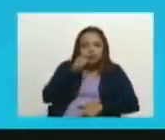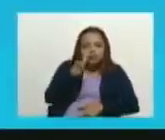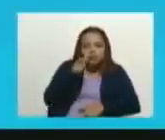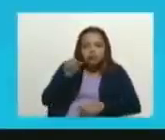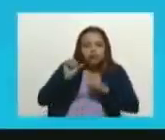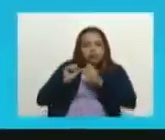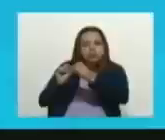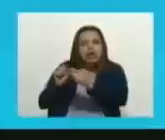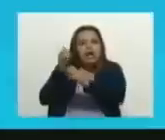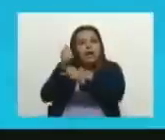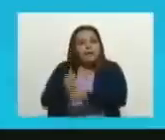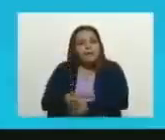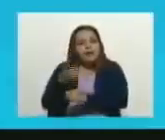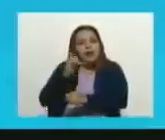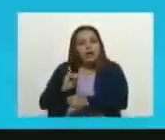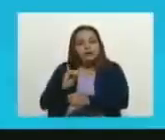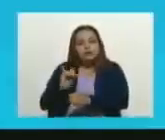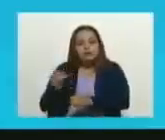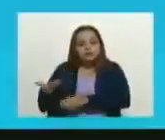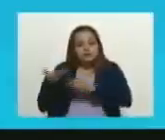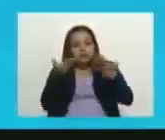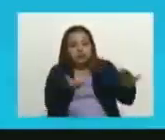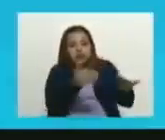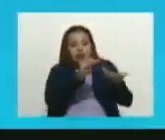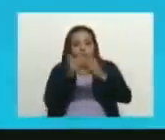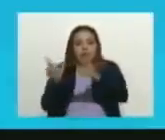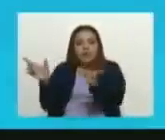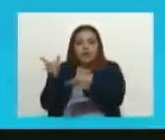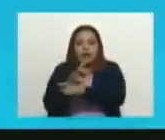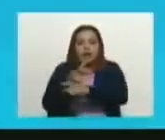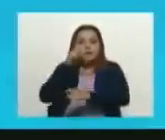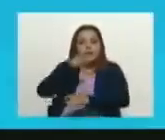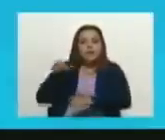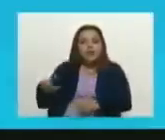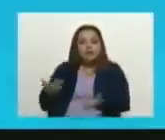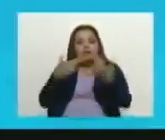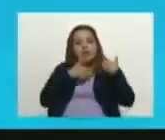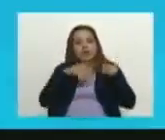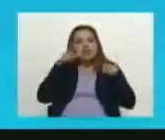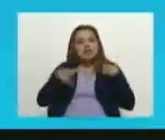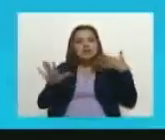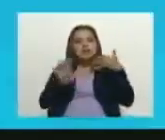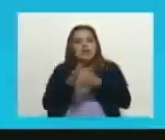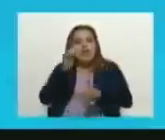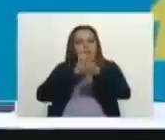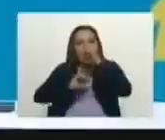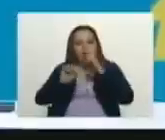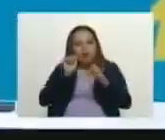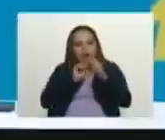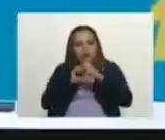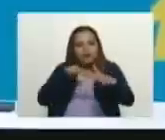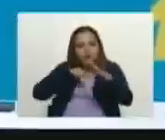que sea de gas comunal, como debe ser, y la gerencia de agua de gas comunal.